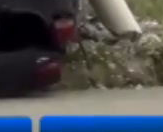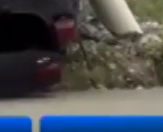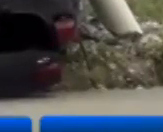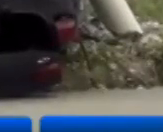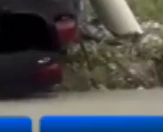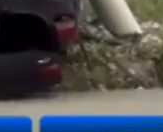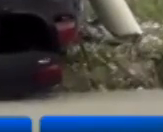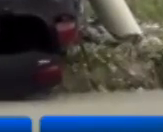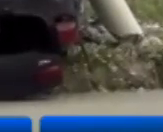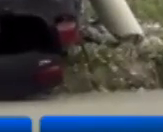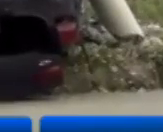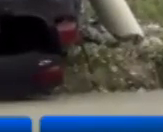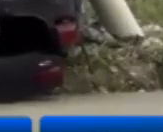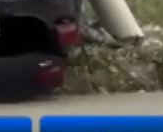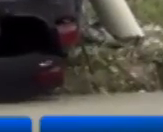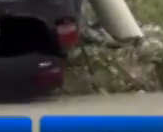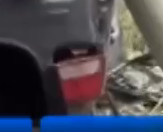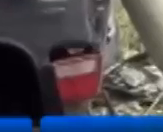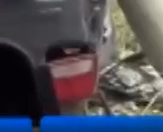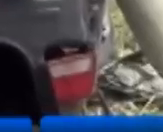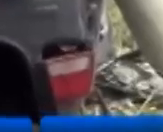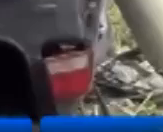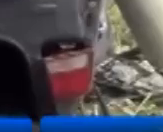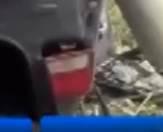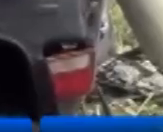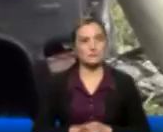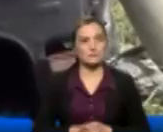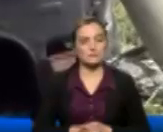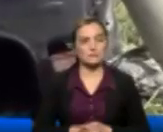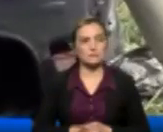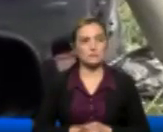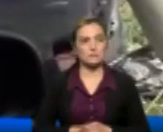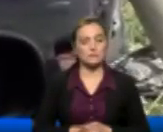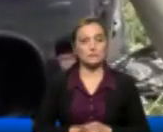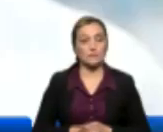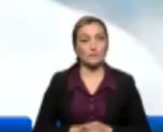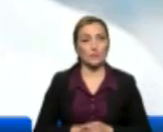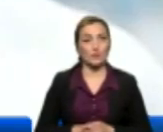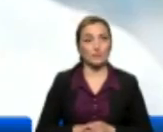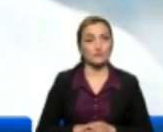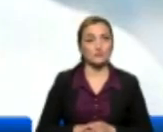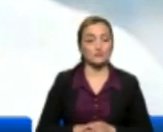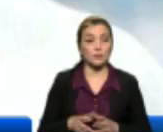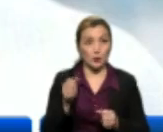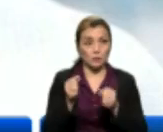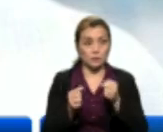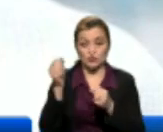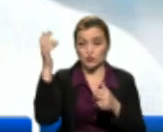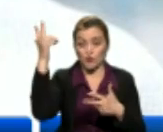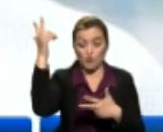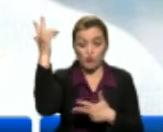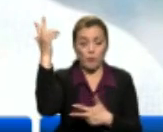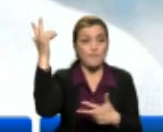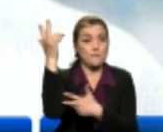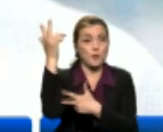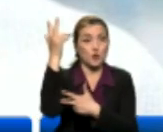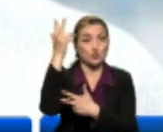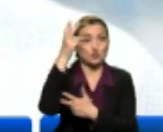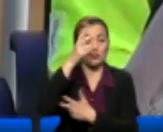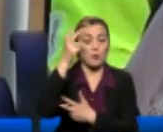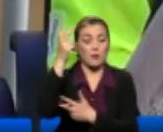de carril con volcamiento y posterior estrellamiento con un poste de alta tensión cobró la vida del jugador de liga y su hermano de